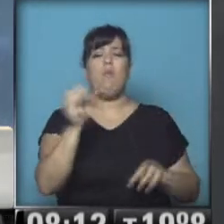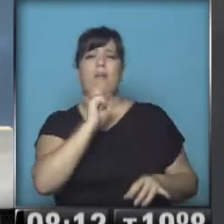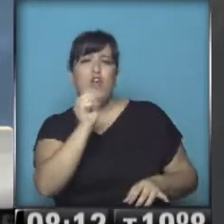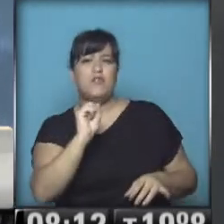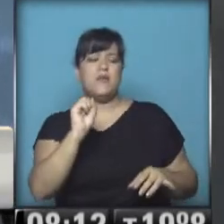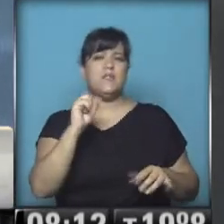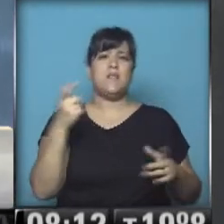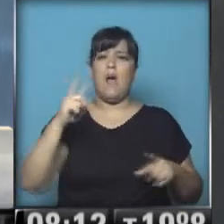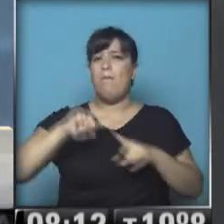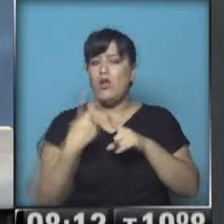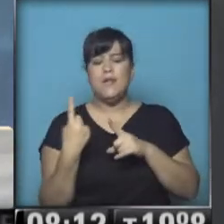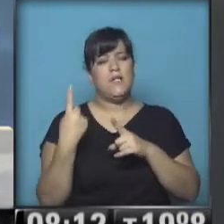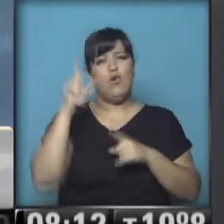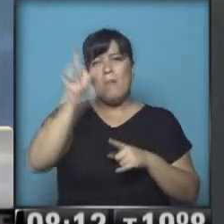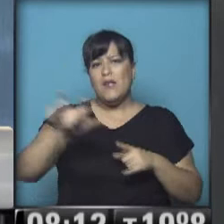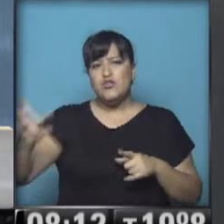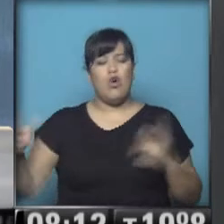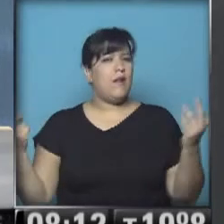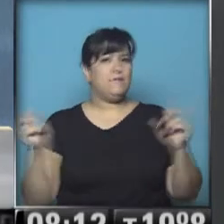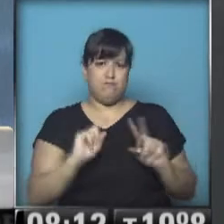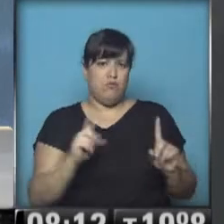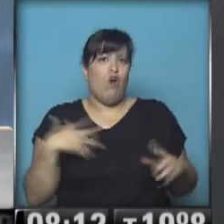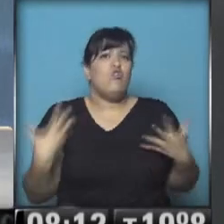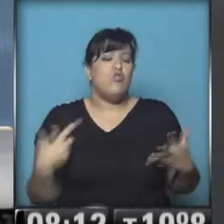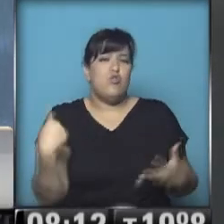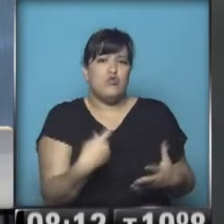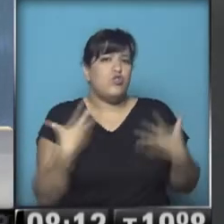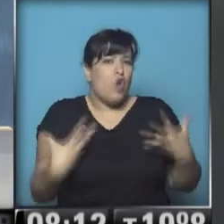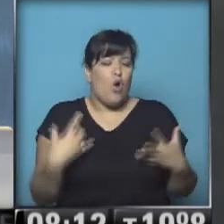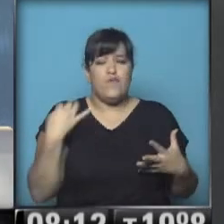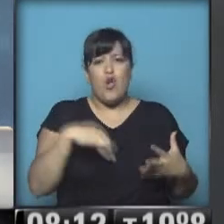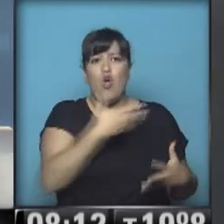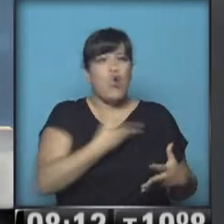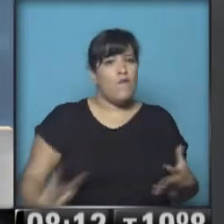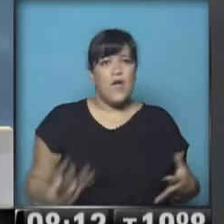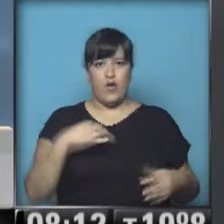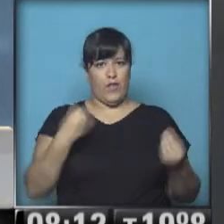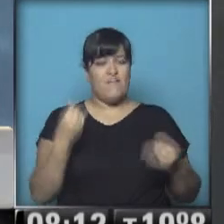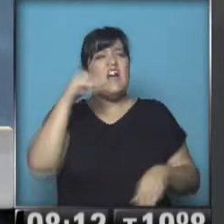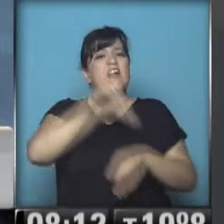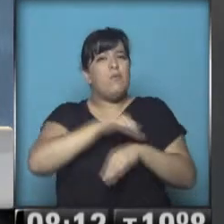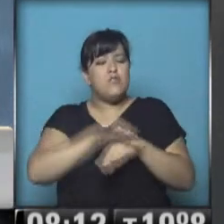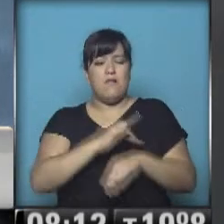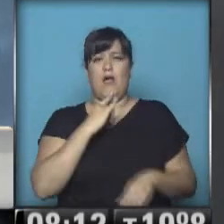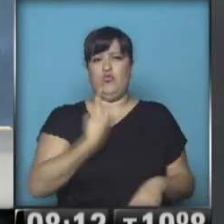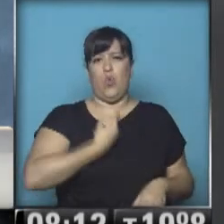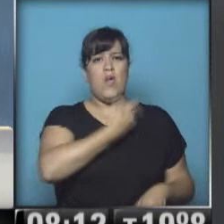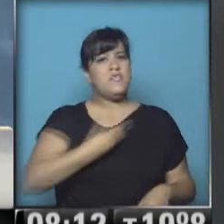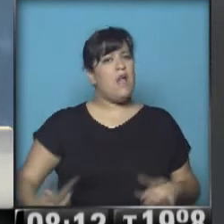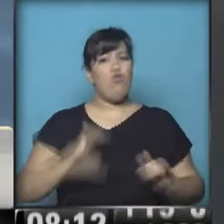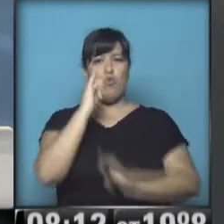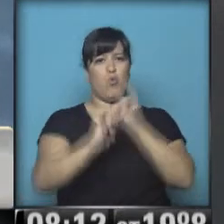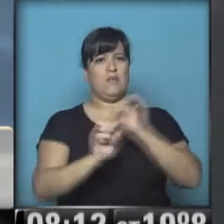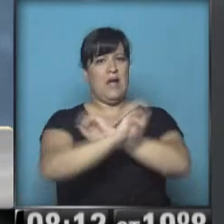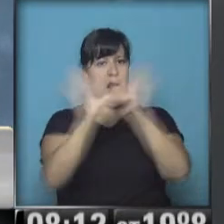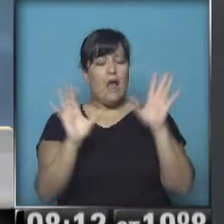políticos nosotros obviamente lo que tenemos que hacer es hacernos cargo de la responsabilidad que compete al estado que